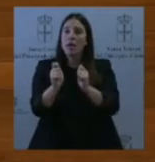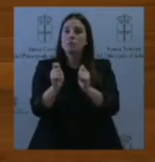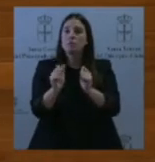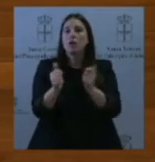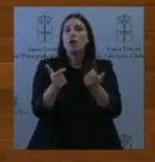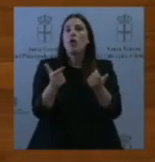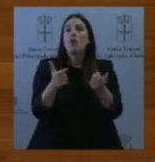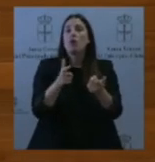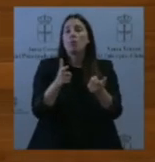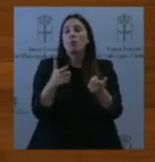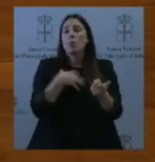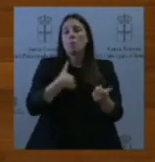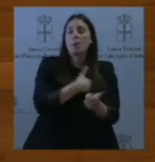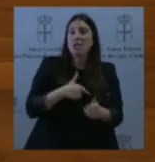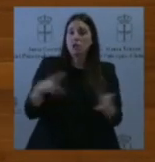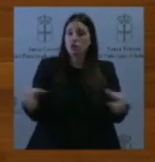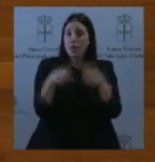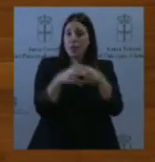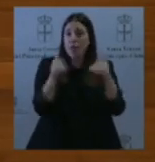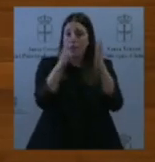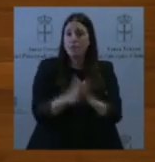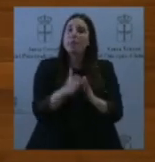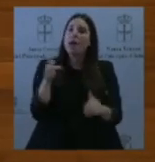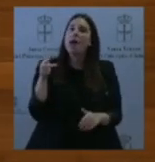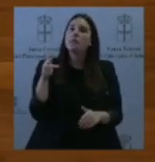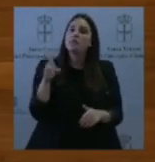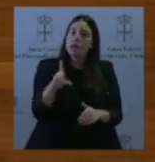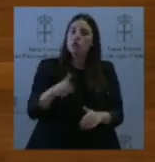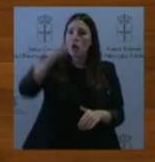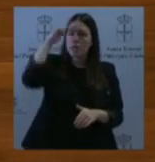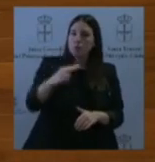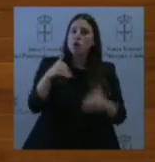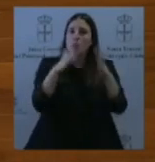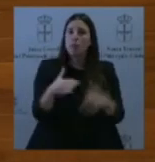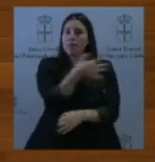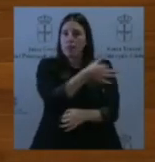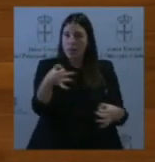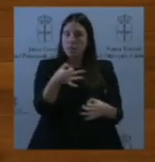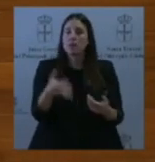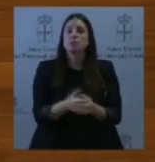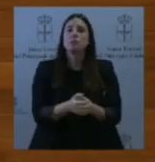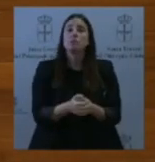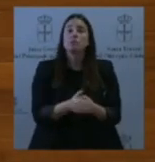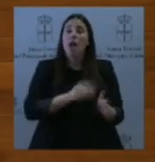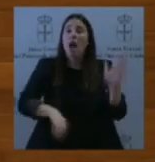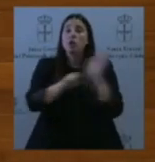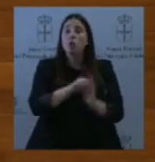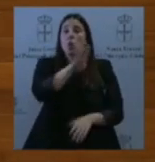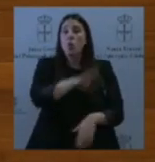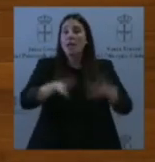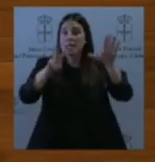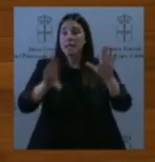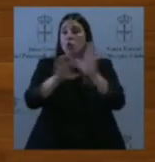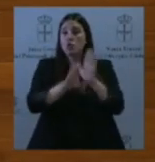del derecho a una vivienda digna y adecuada, que recoge, como bien se decía, el artículo 47 de la Constitución española, incluyendo